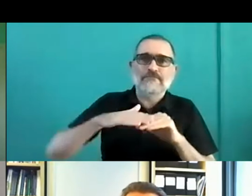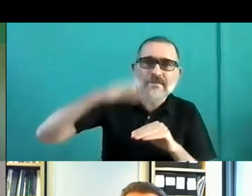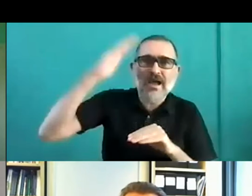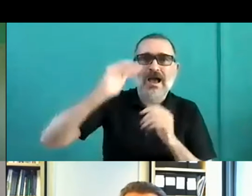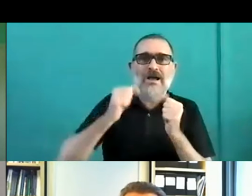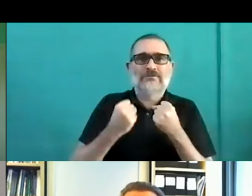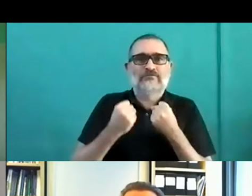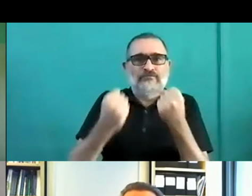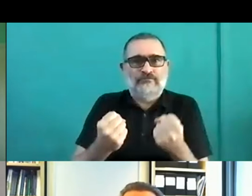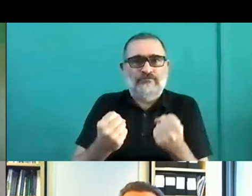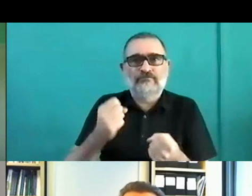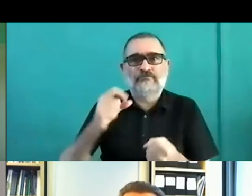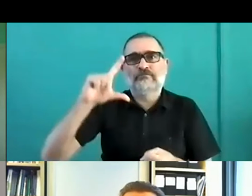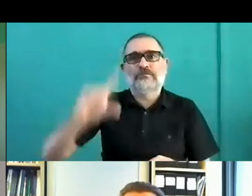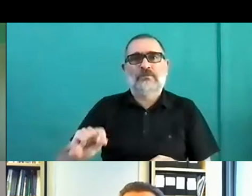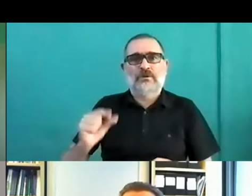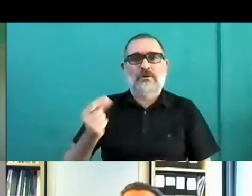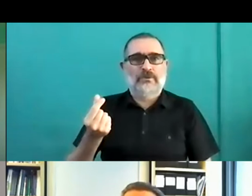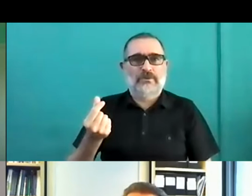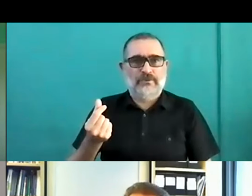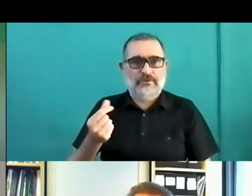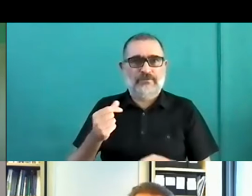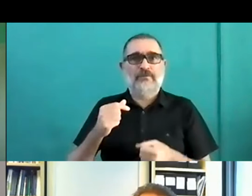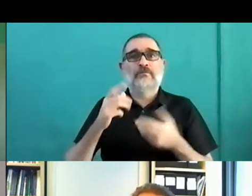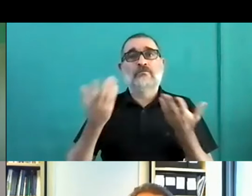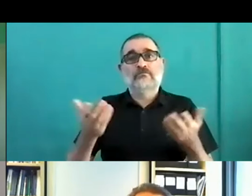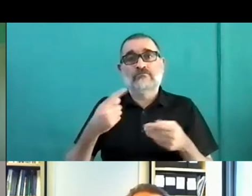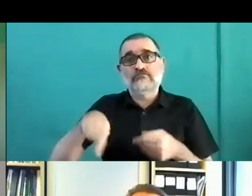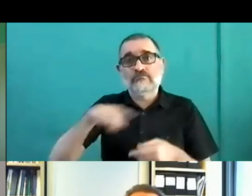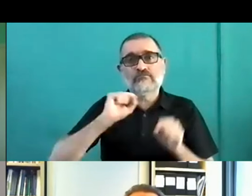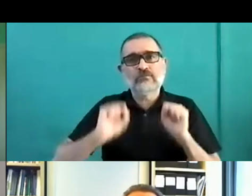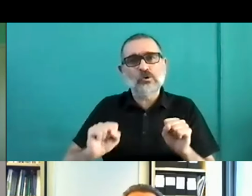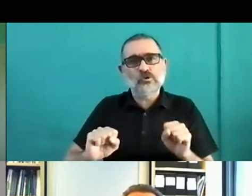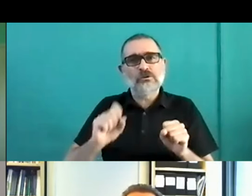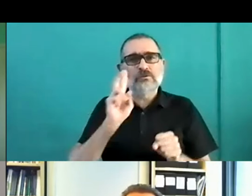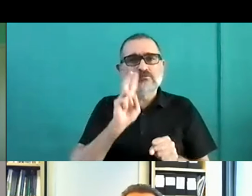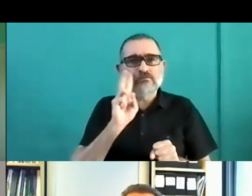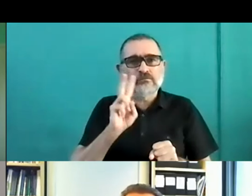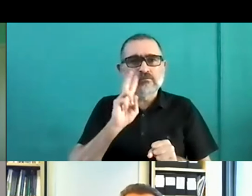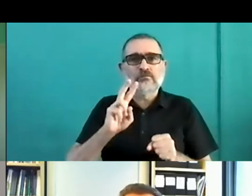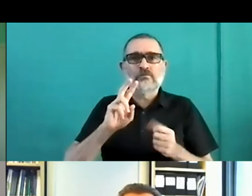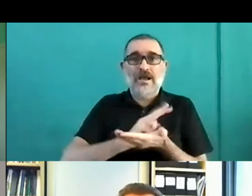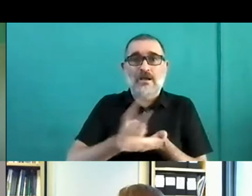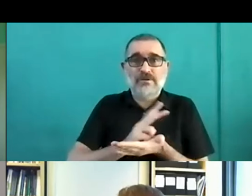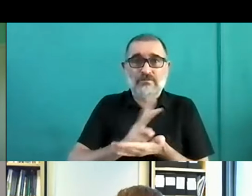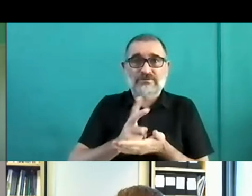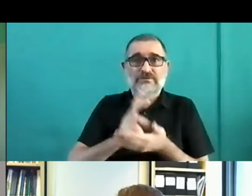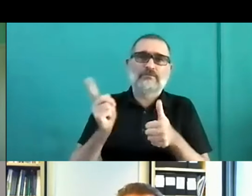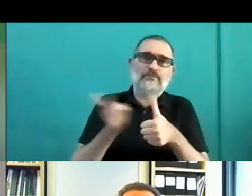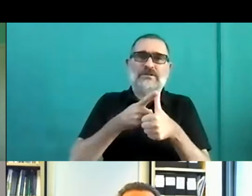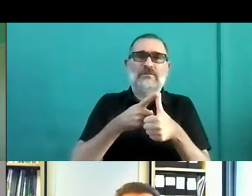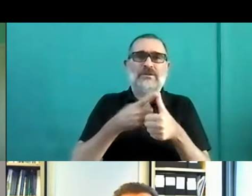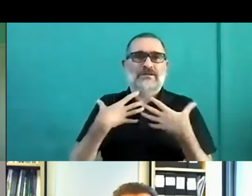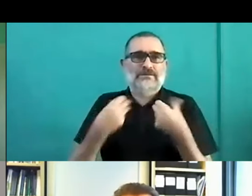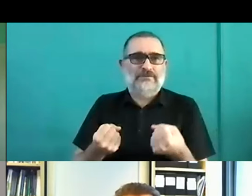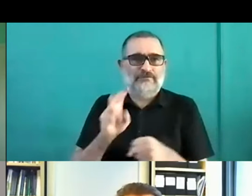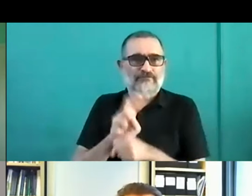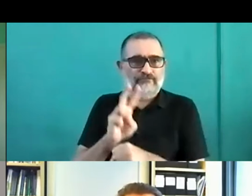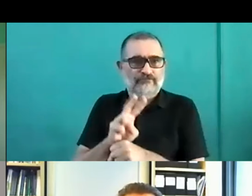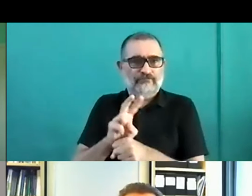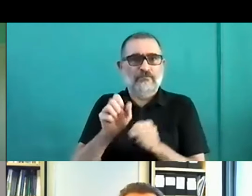de salud y garantizando así que todas las personas con epilepsia tengan acceso a tratamientos oportunos y de